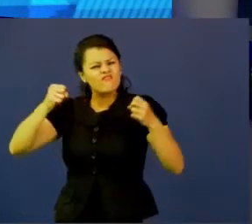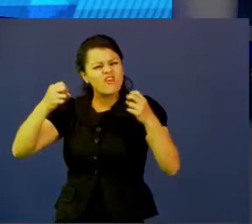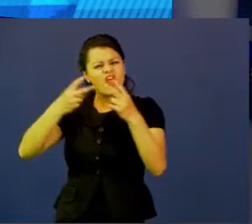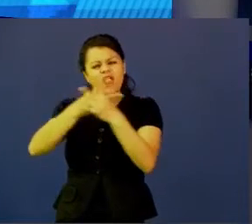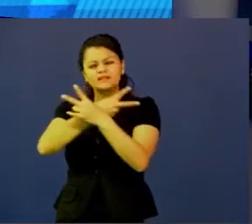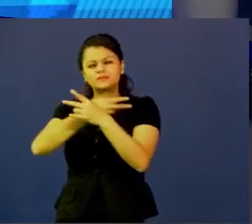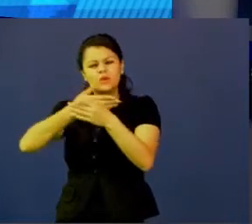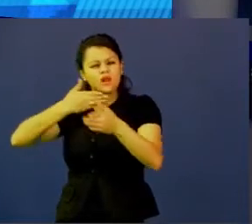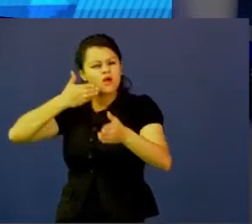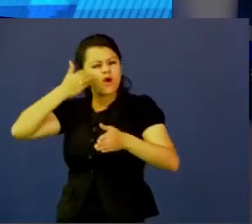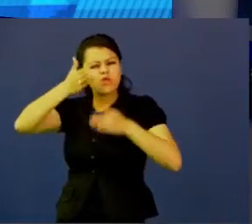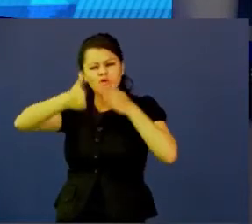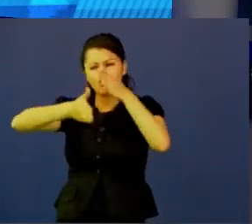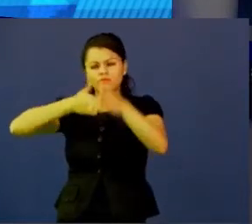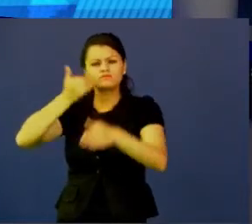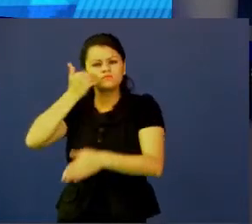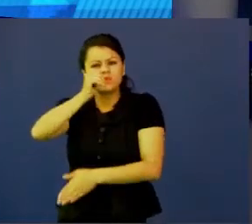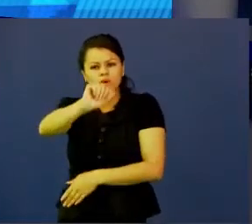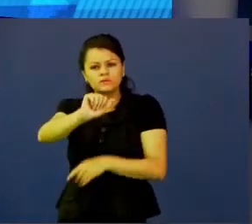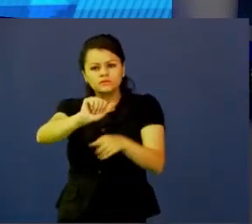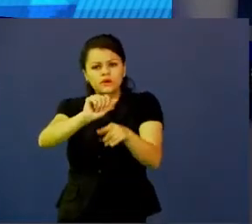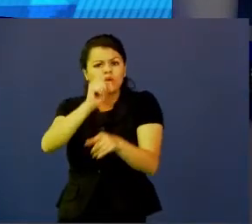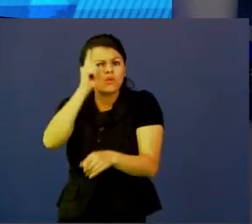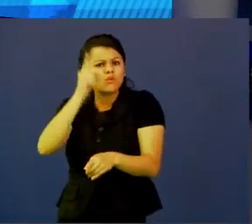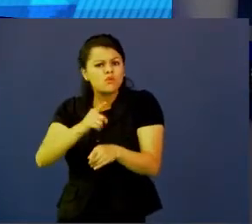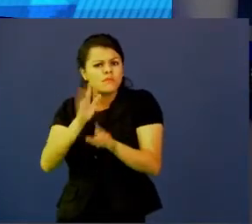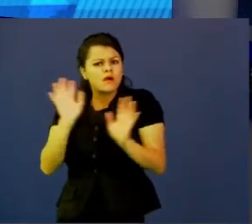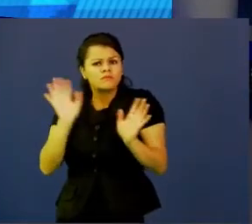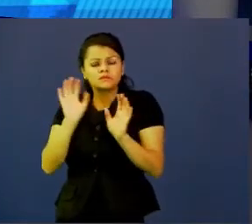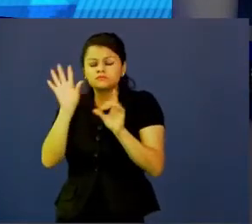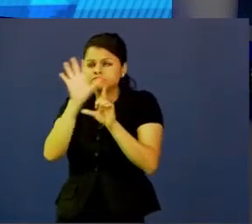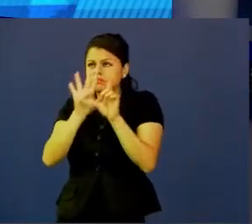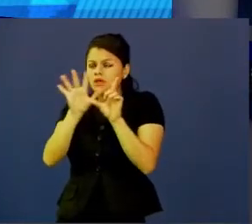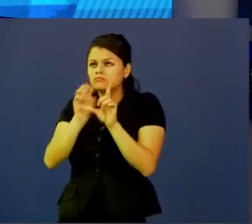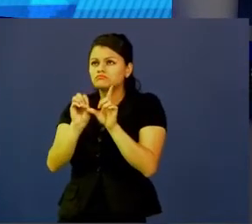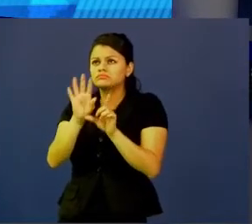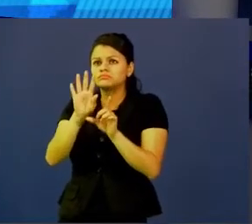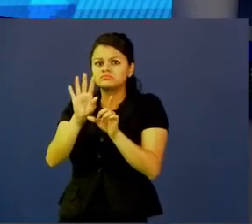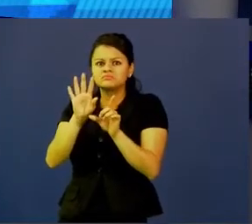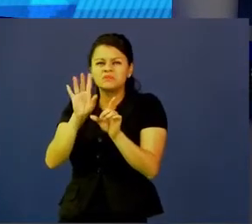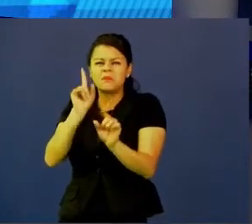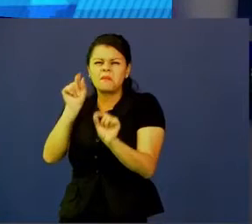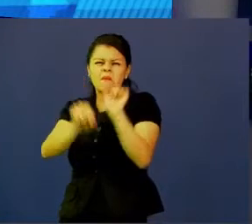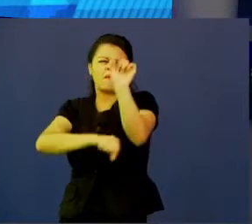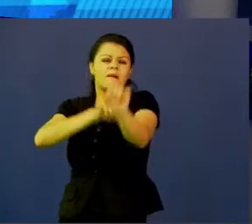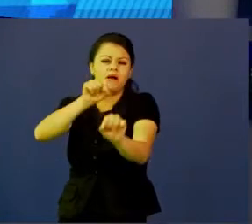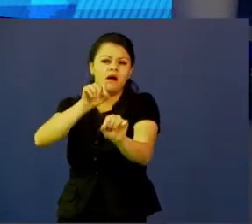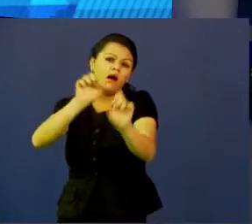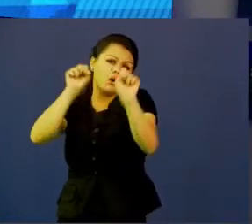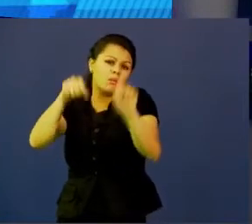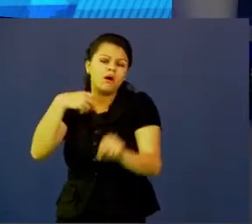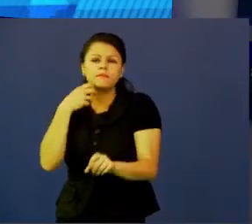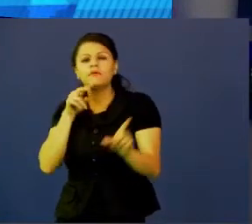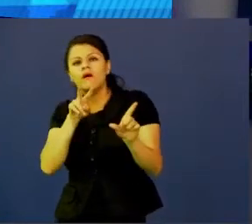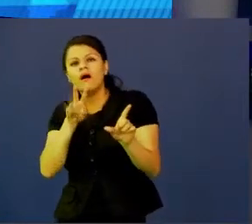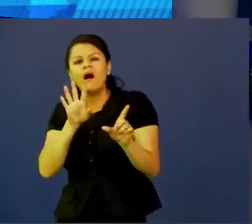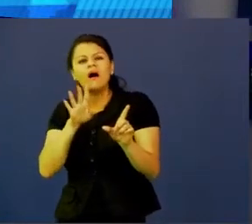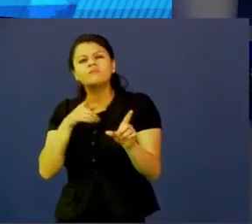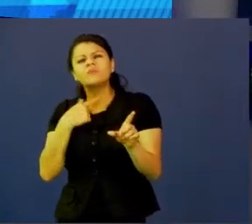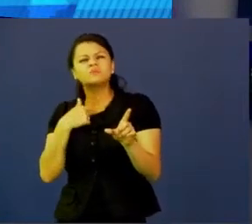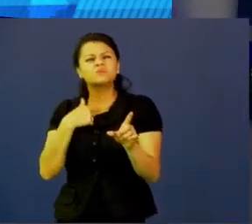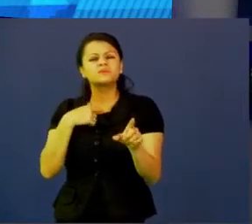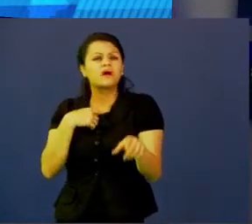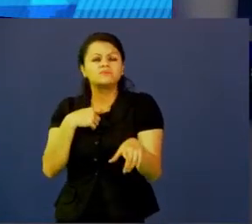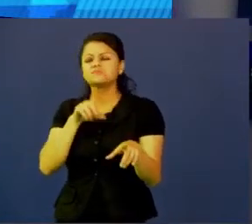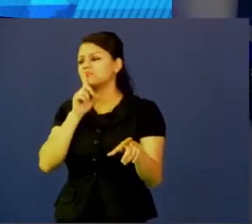chica recibió por ese contenido. Uno puede pensar lo que quiera sobre ese video, le puede gustar o no le puede gustar, pero en lo que todos estaríamos de